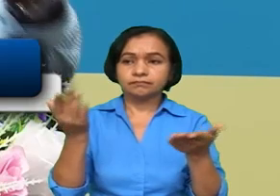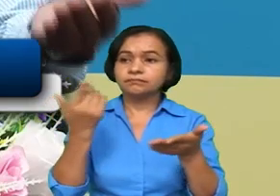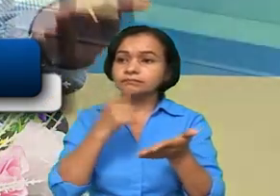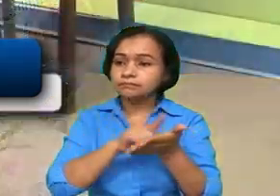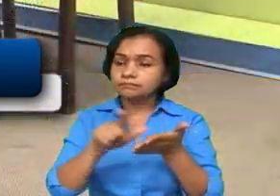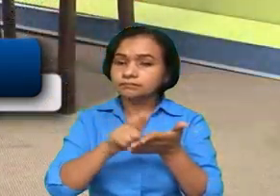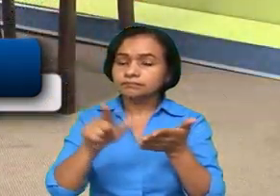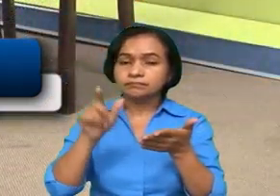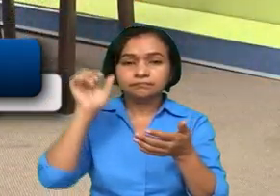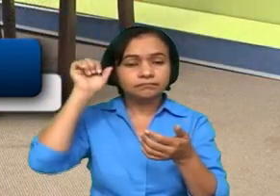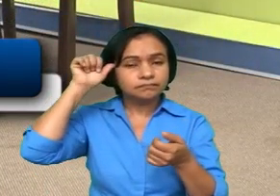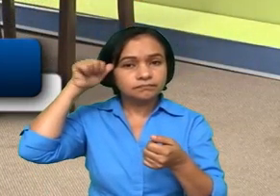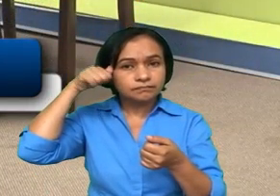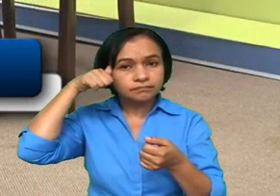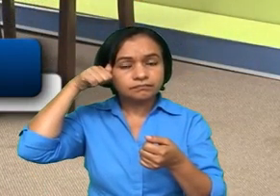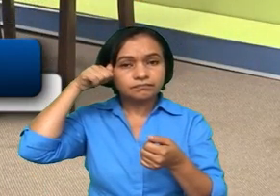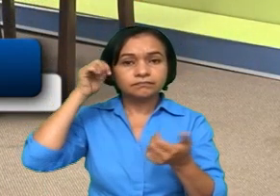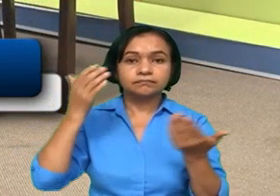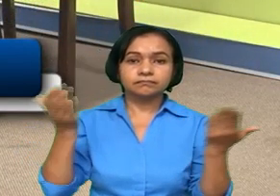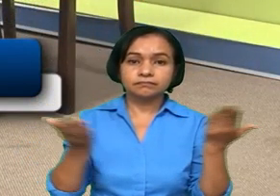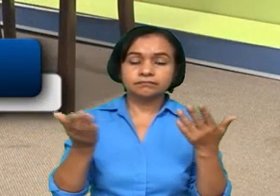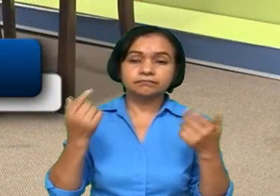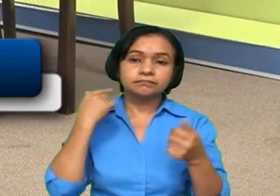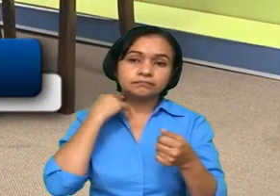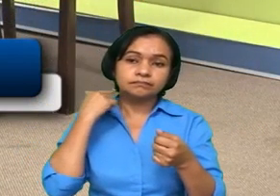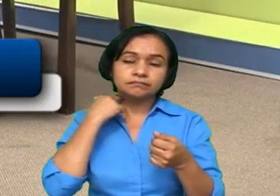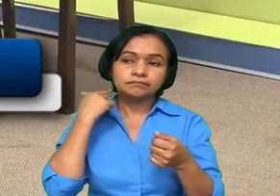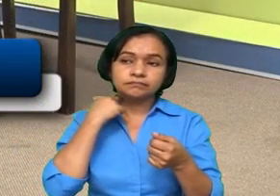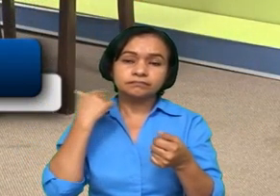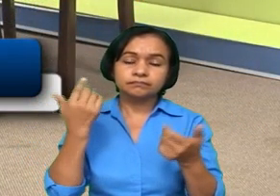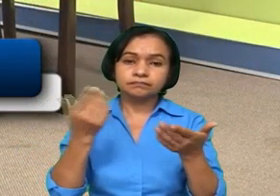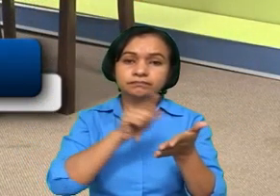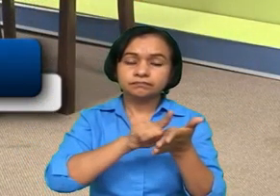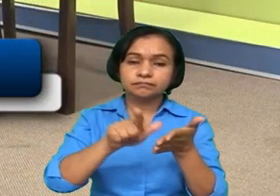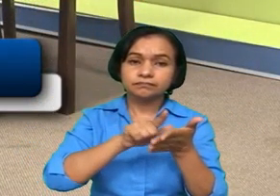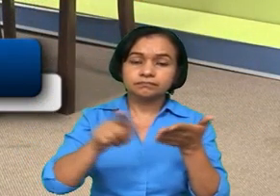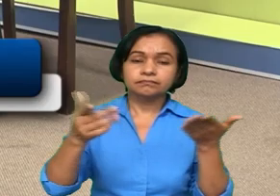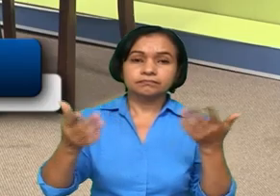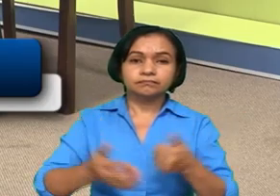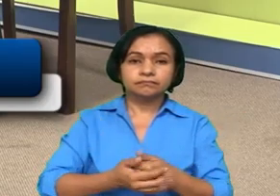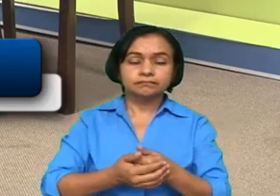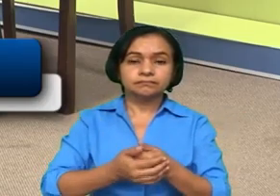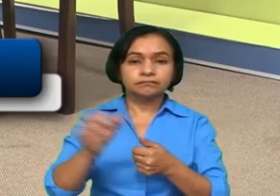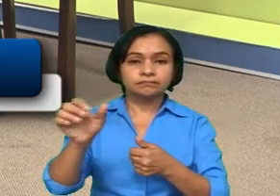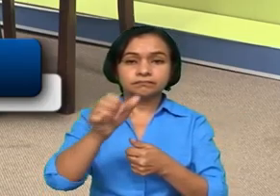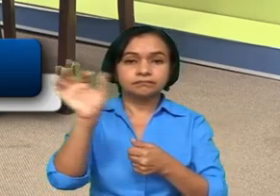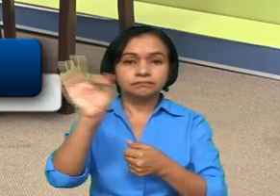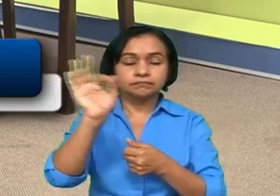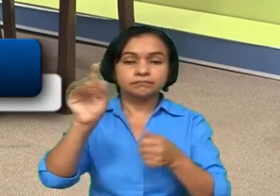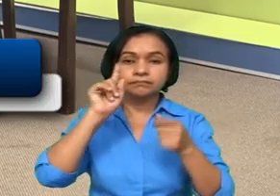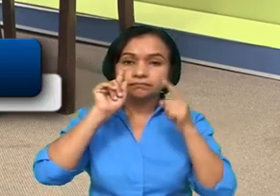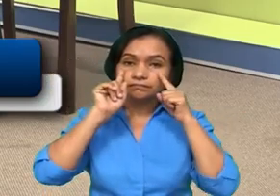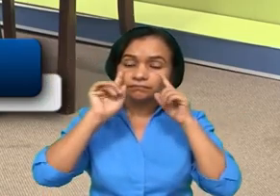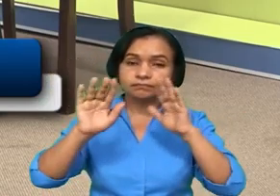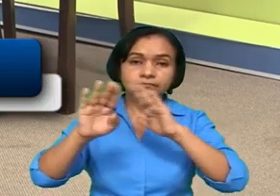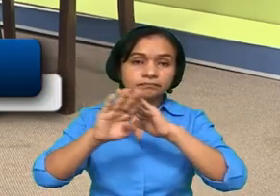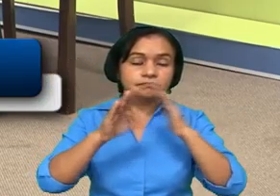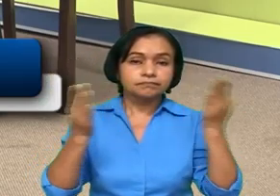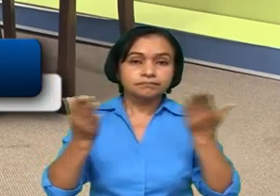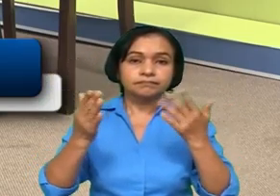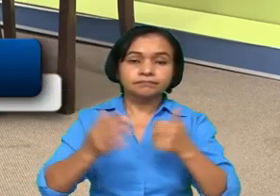va a orinar. Así es, ¿verdad? Siempre, obviamente, limpiarse. ¿Qué otras formas de prevención también son útiles?